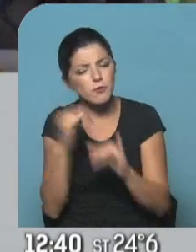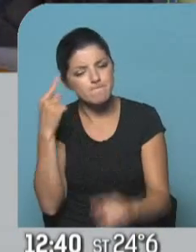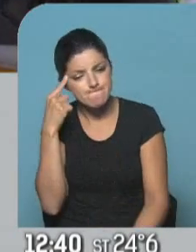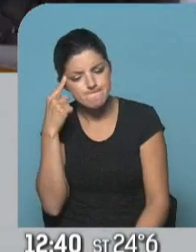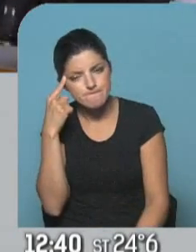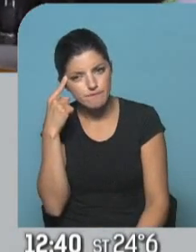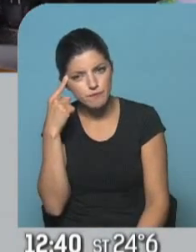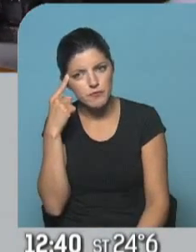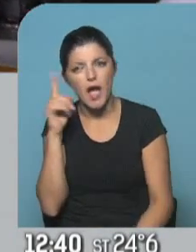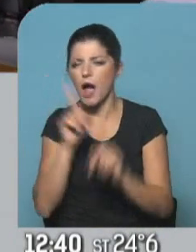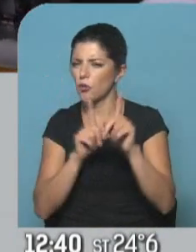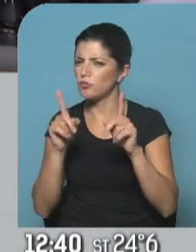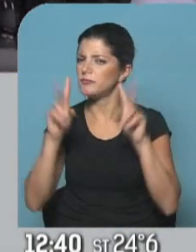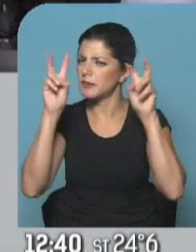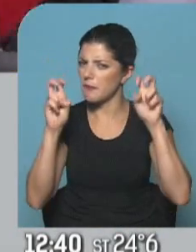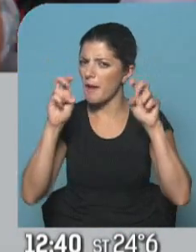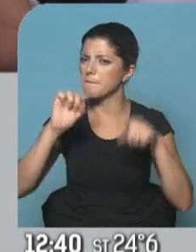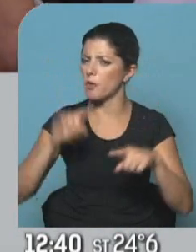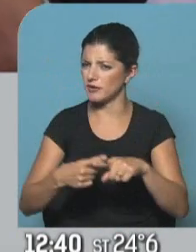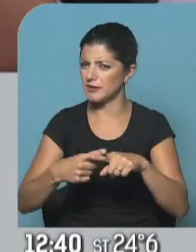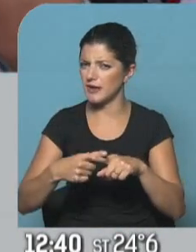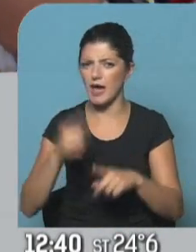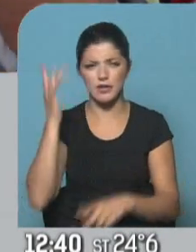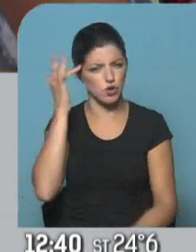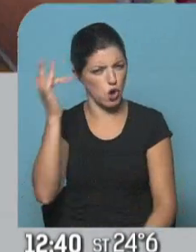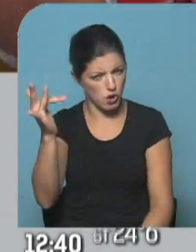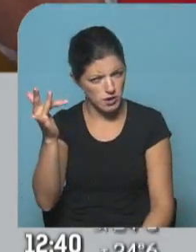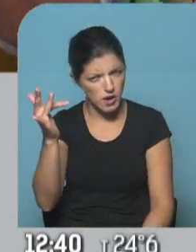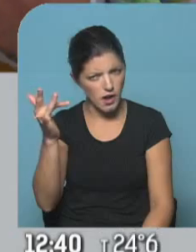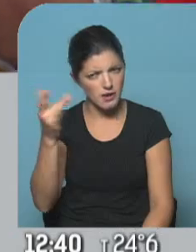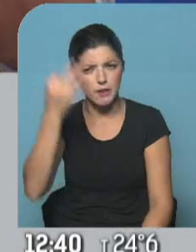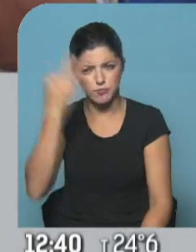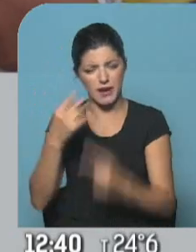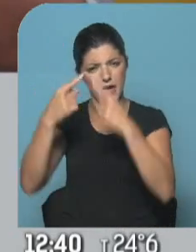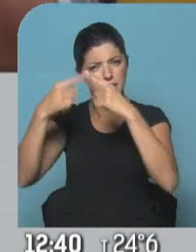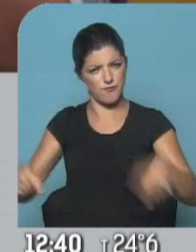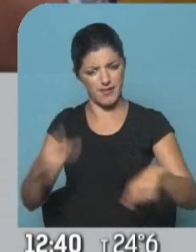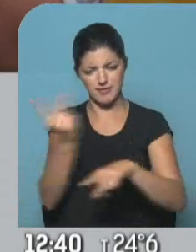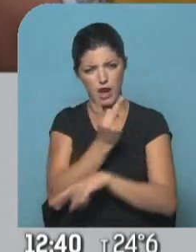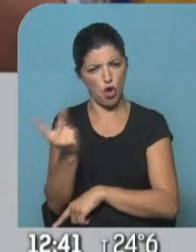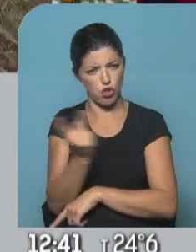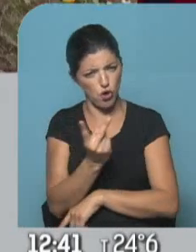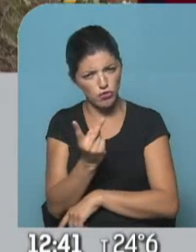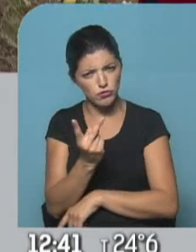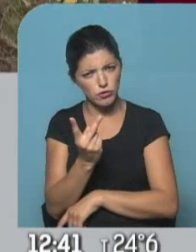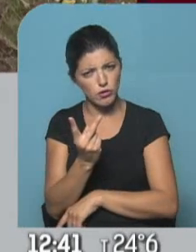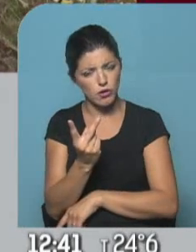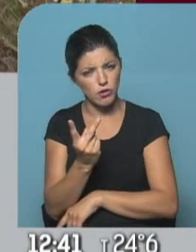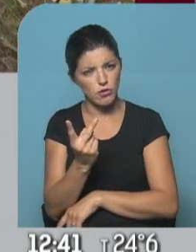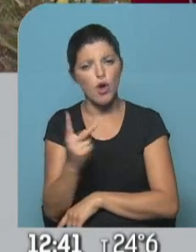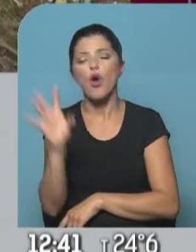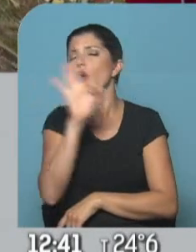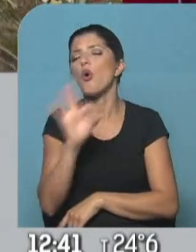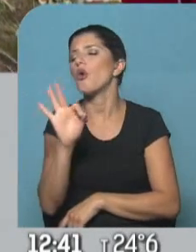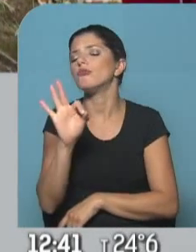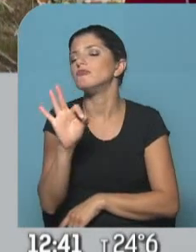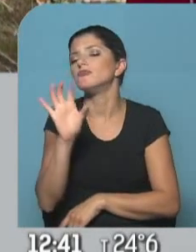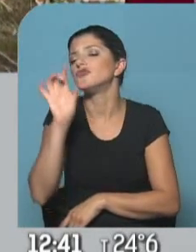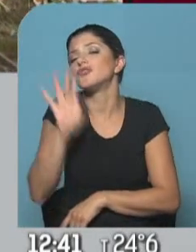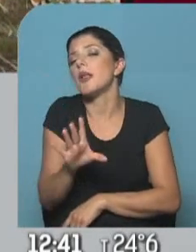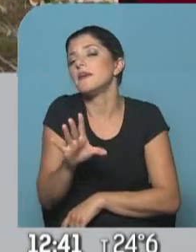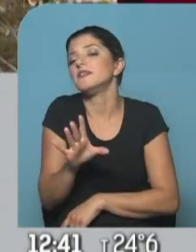¿hay alguna cuestión político-ideológica que diferencie realmente a Lenín Moreno de Rafael Correa? ¿O es solo un cambio